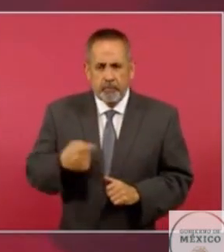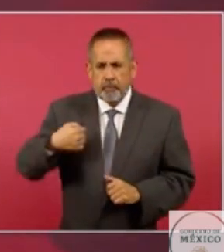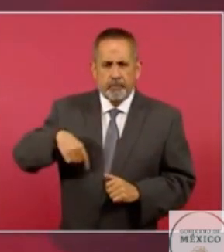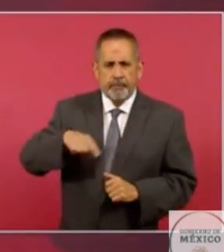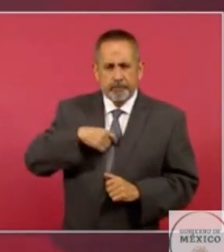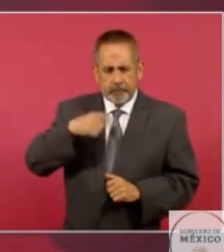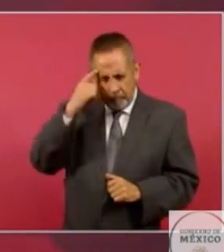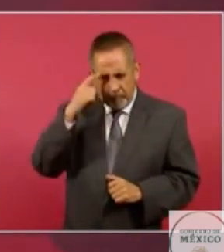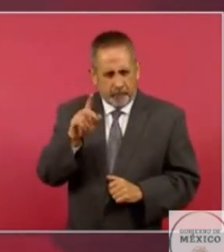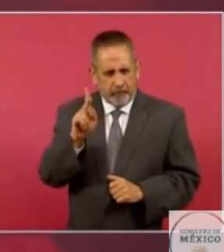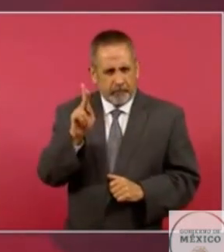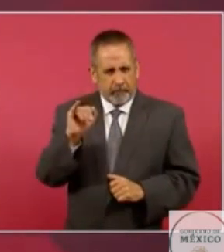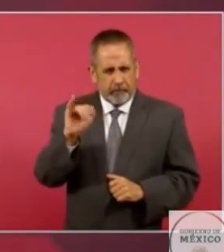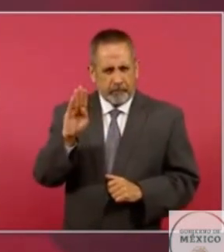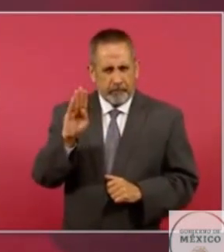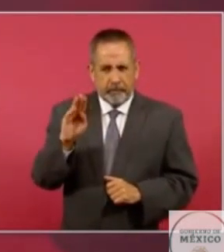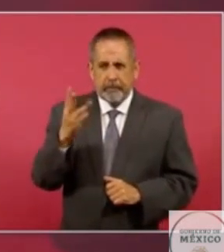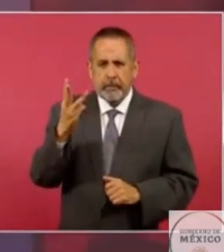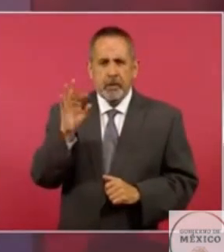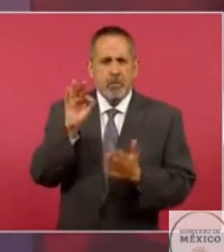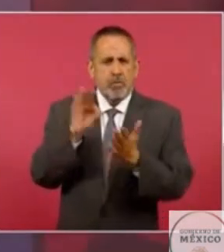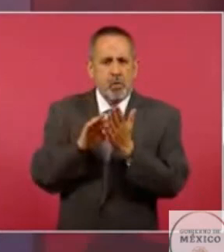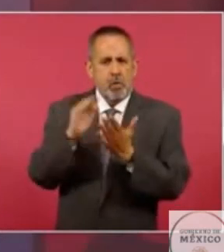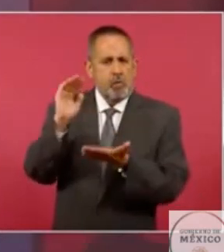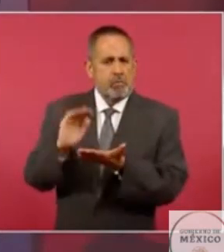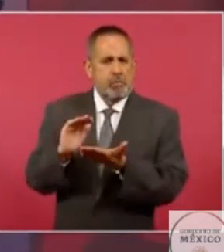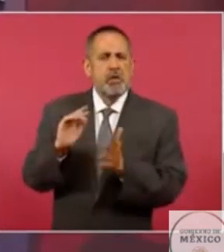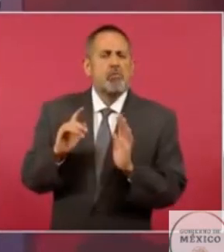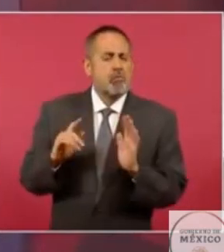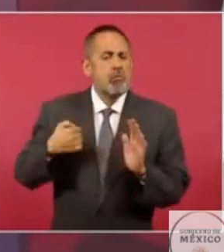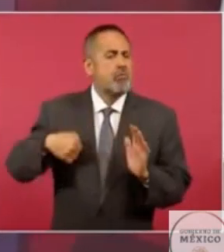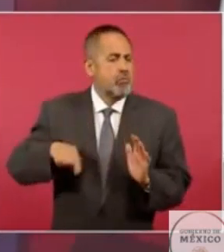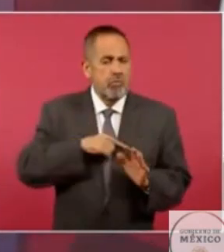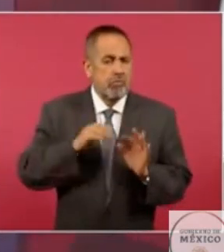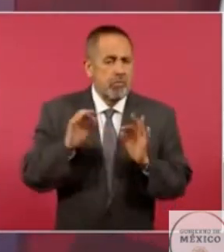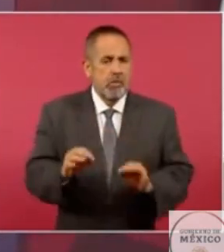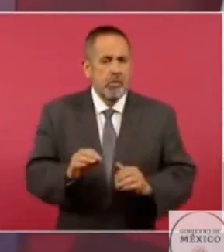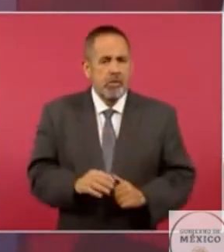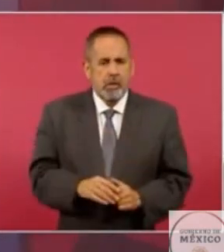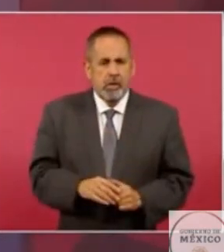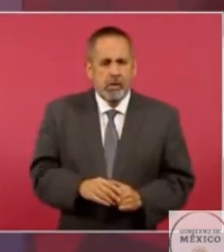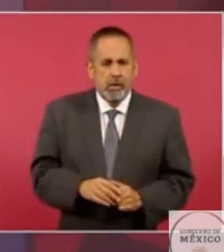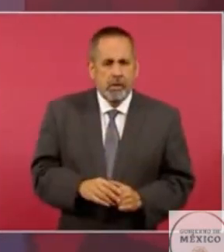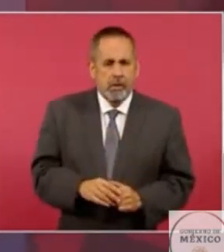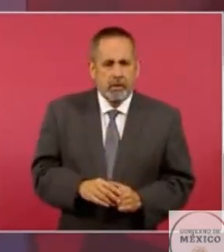3 puntos del producto. Cada punto del producto interno bruto